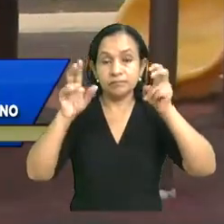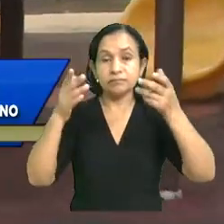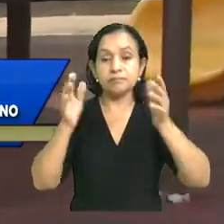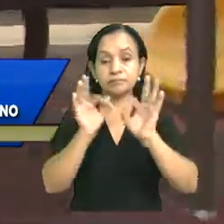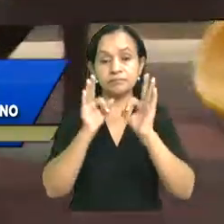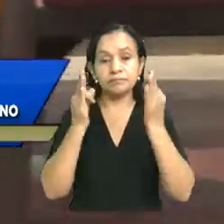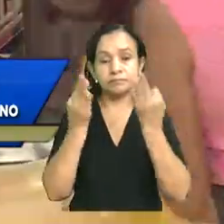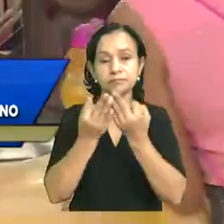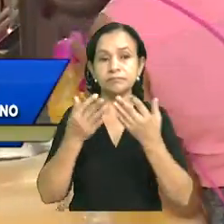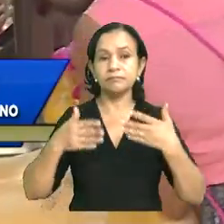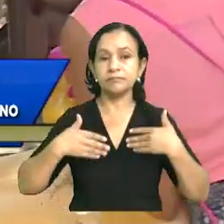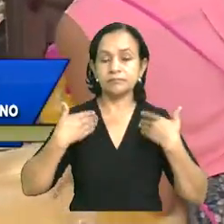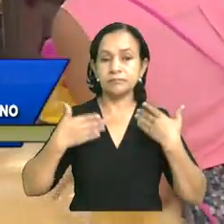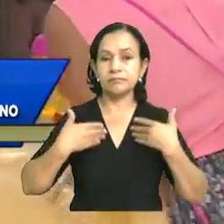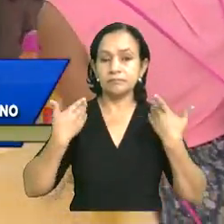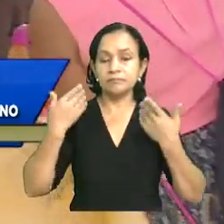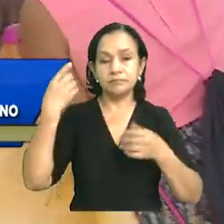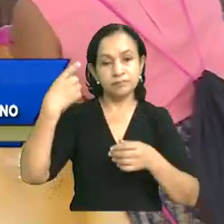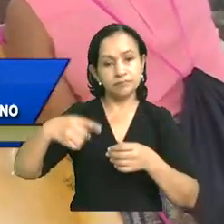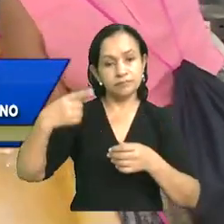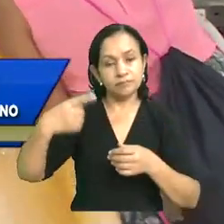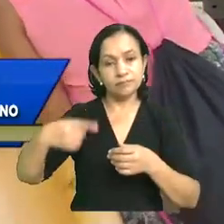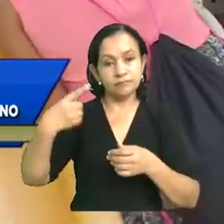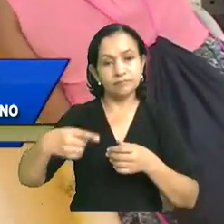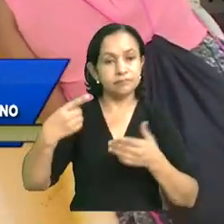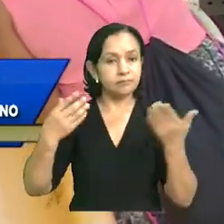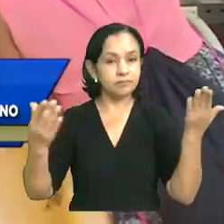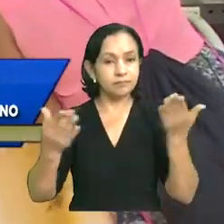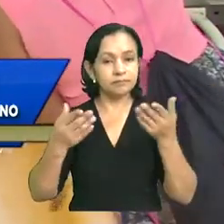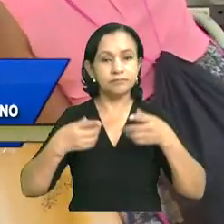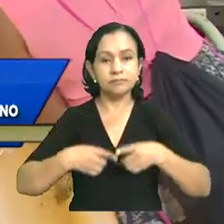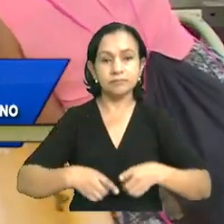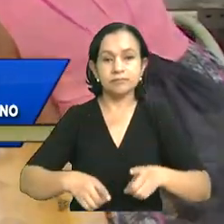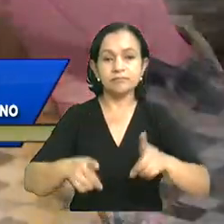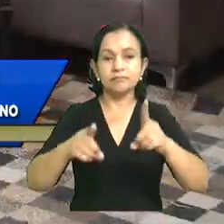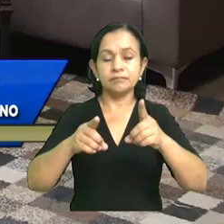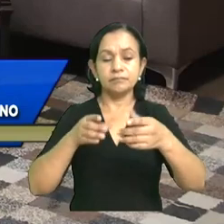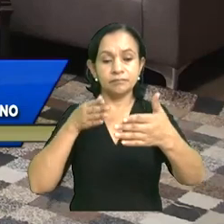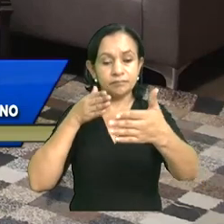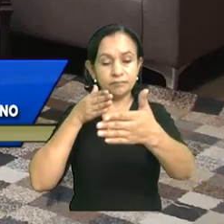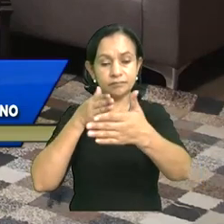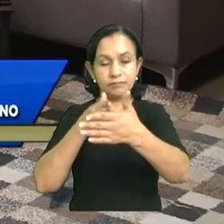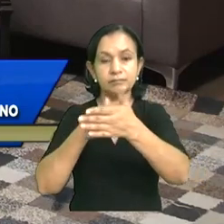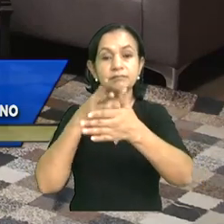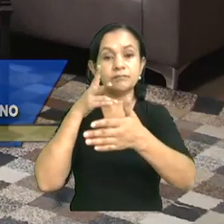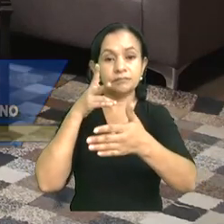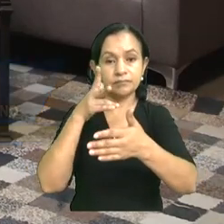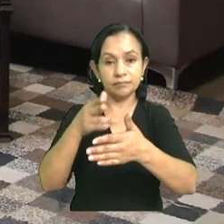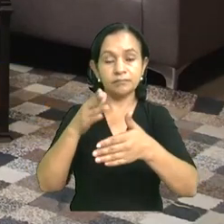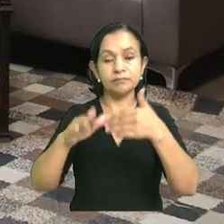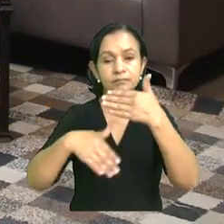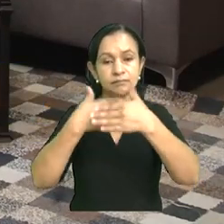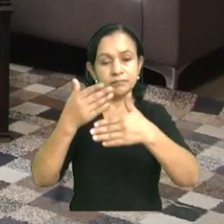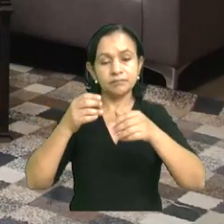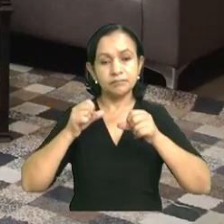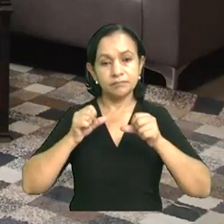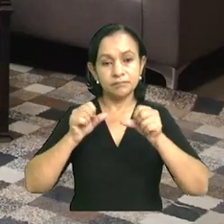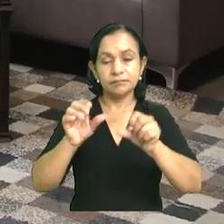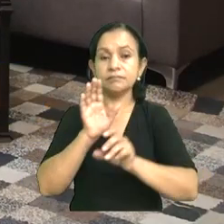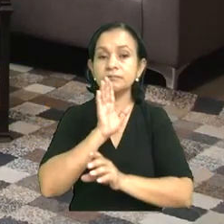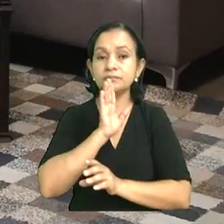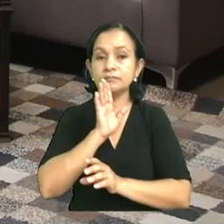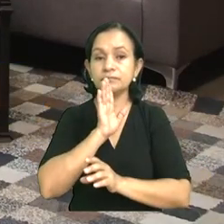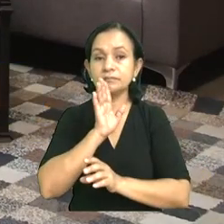a la familia. Claro que sí, en restitución de derechos y completamente dignos. Compañera, tenemos que hacer una nueva pausa, pero al volver quisiera que